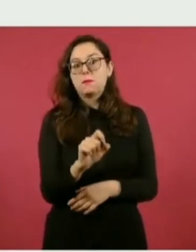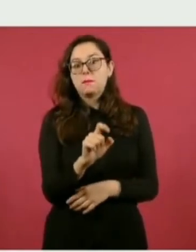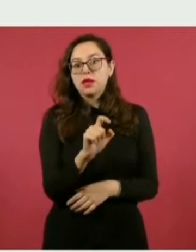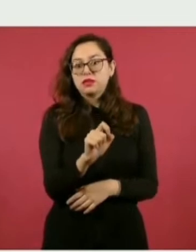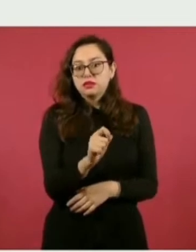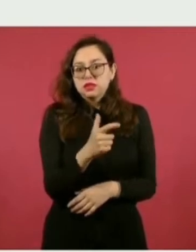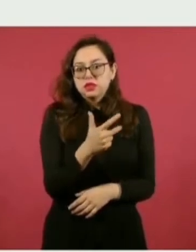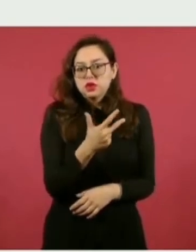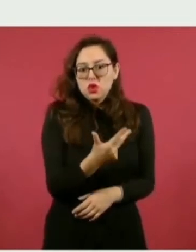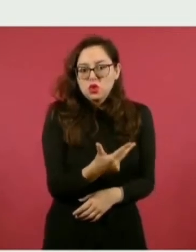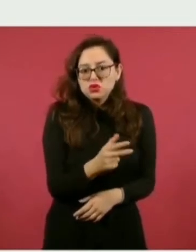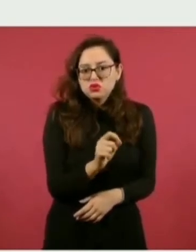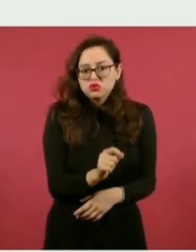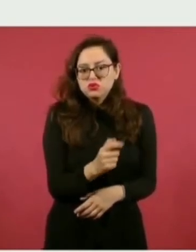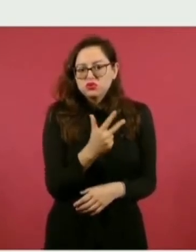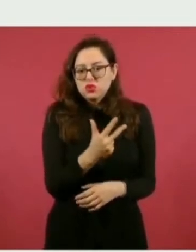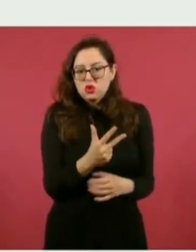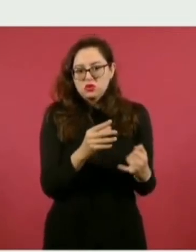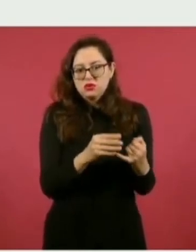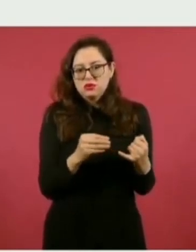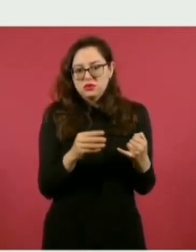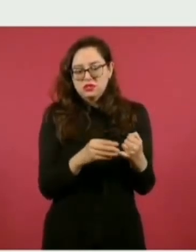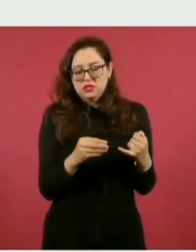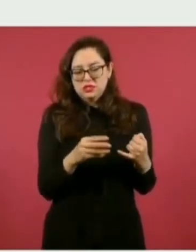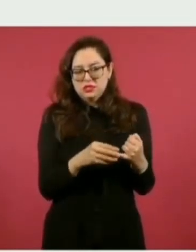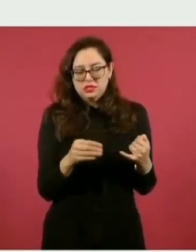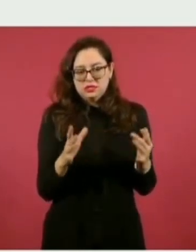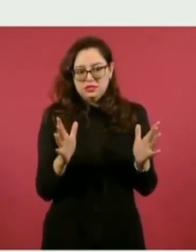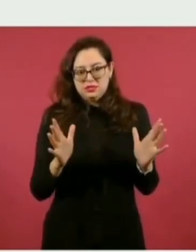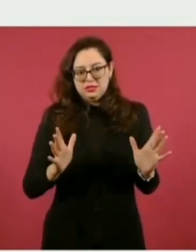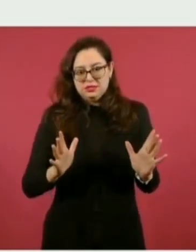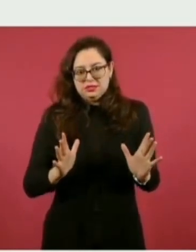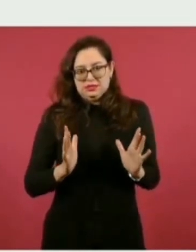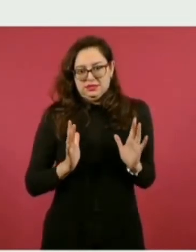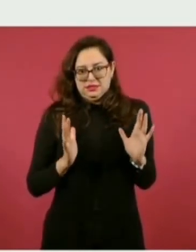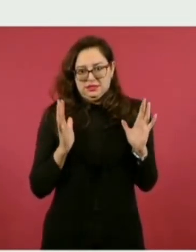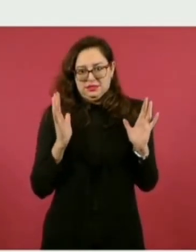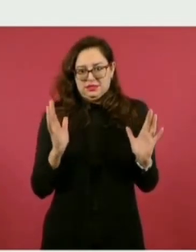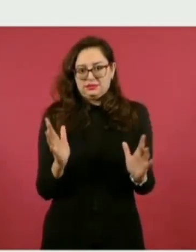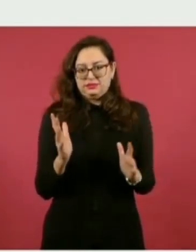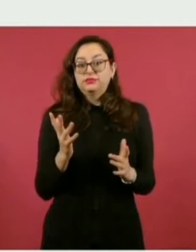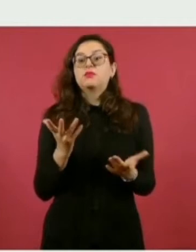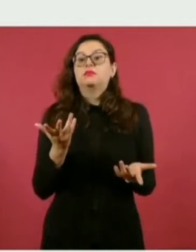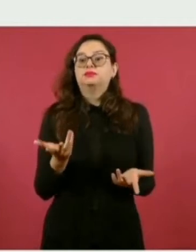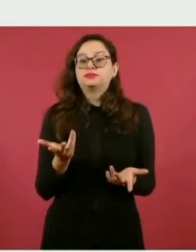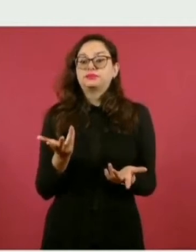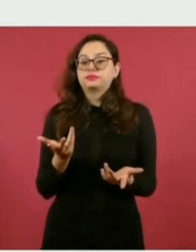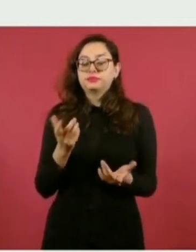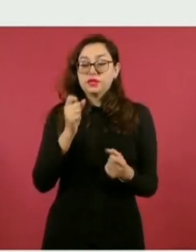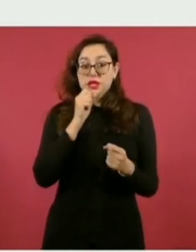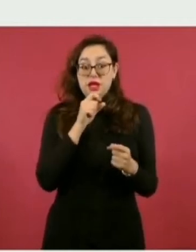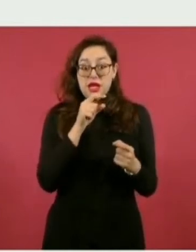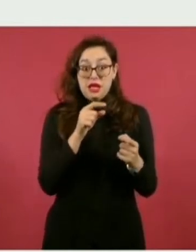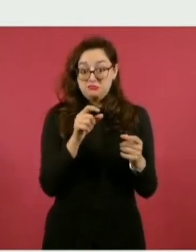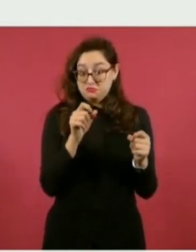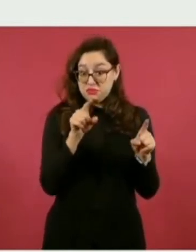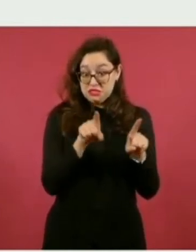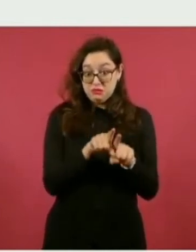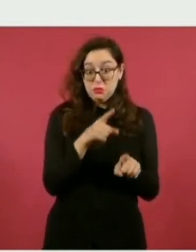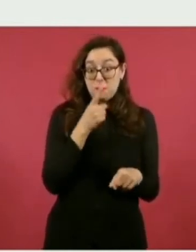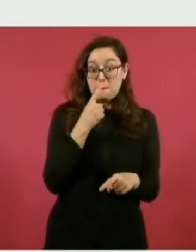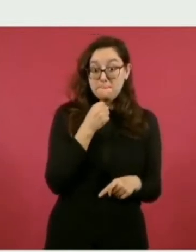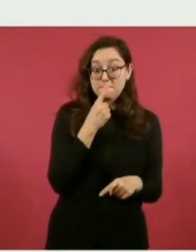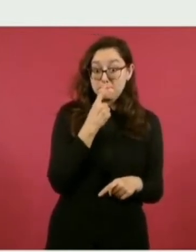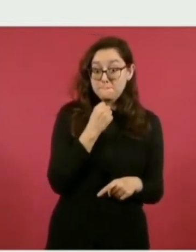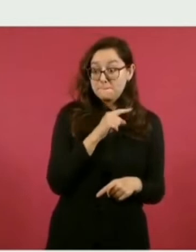28 pesos con 8 centavos. Sin embargo, tenemos también de este mismo combustible en Mérida, Yucatán,